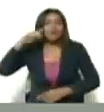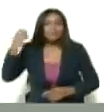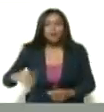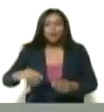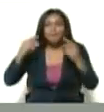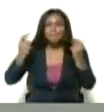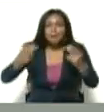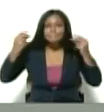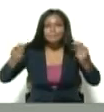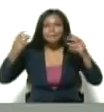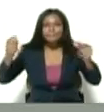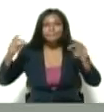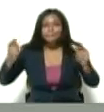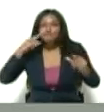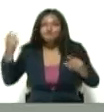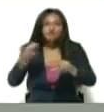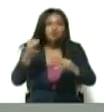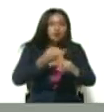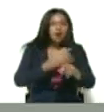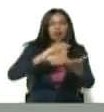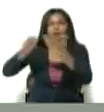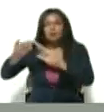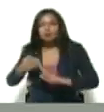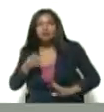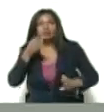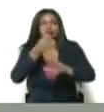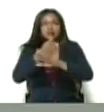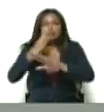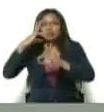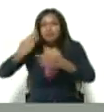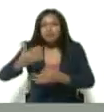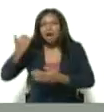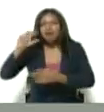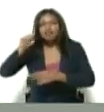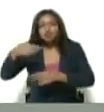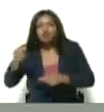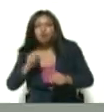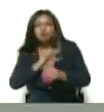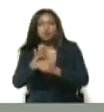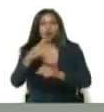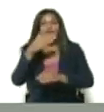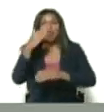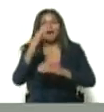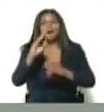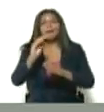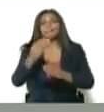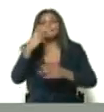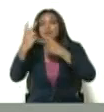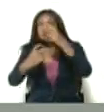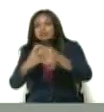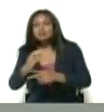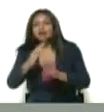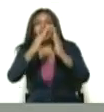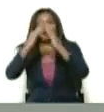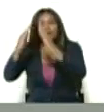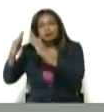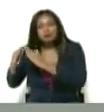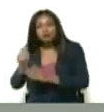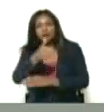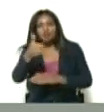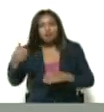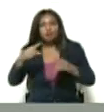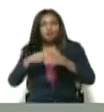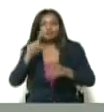ir a pescar los casos comunitarios, no solamente lo que se ha venido haciendo con la encuesta, sino la visita casa por casa, porque de eso